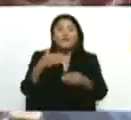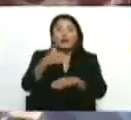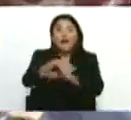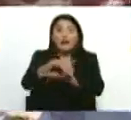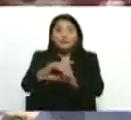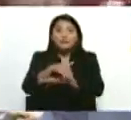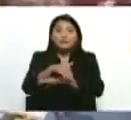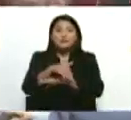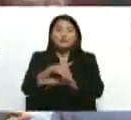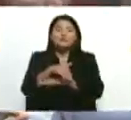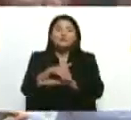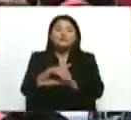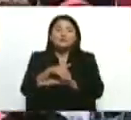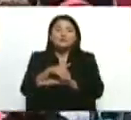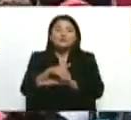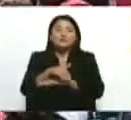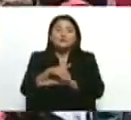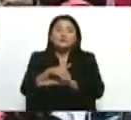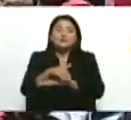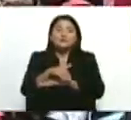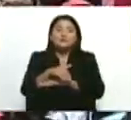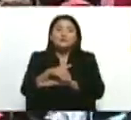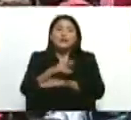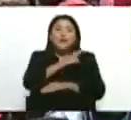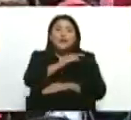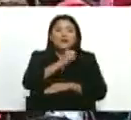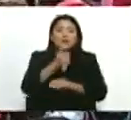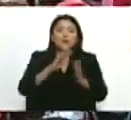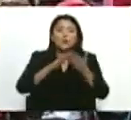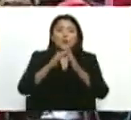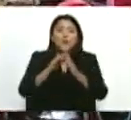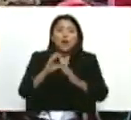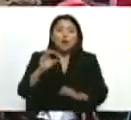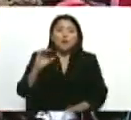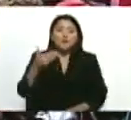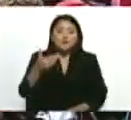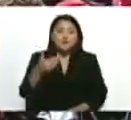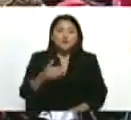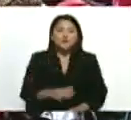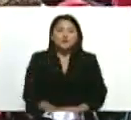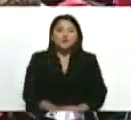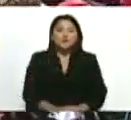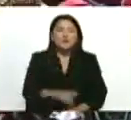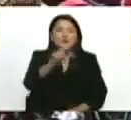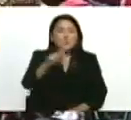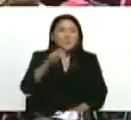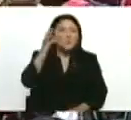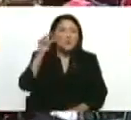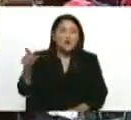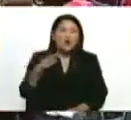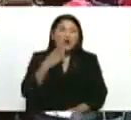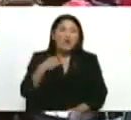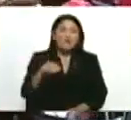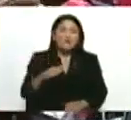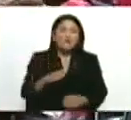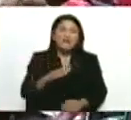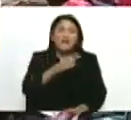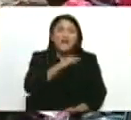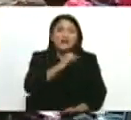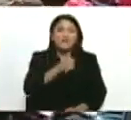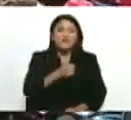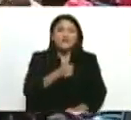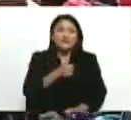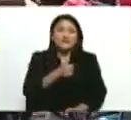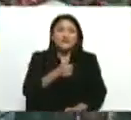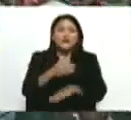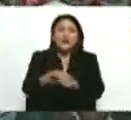comunidad, con los equipos, con la VCH. Aquí hemos escuchado a una joven jefe de calle y a otra compañera joven jefe